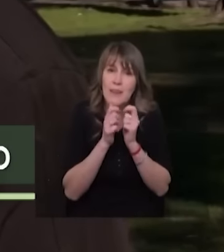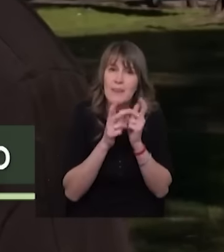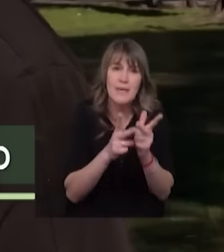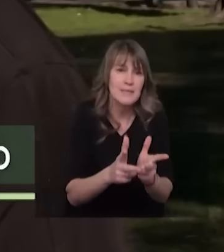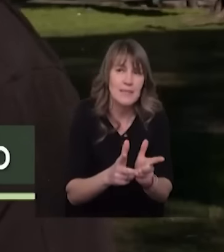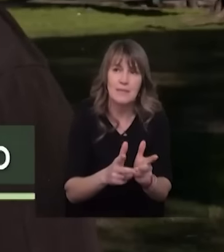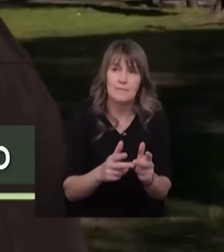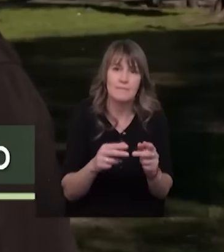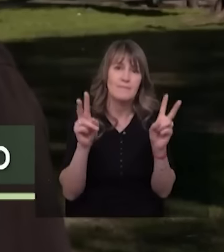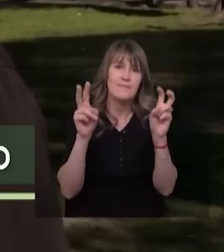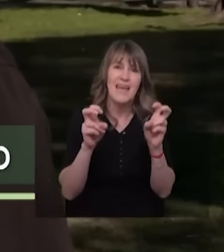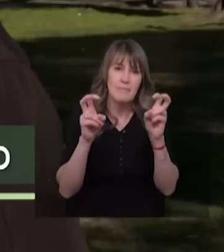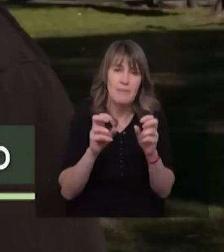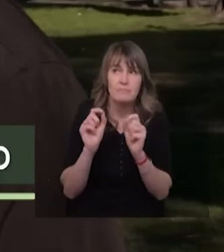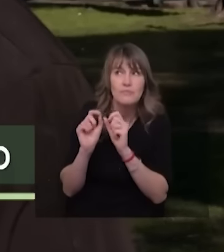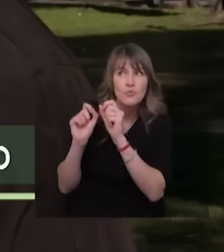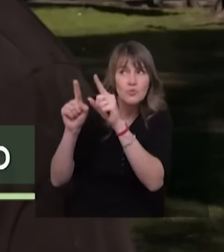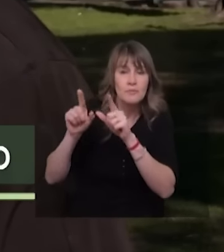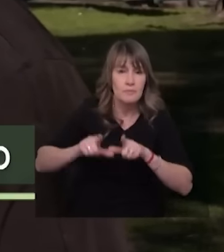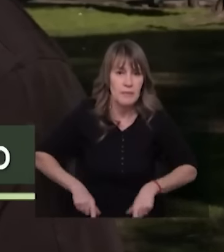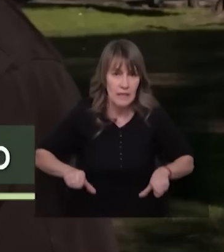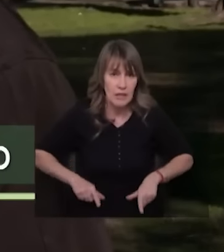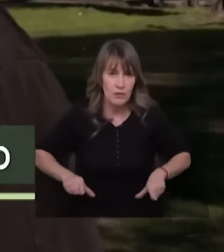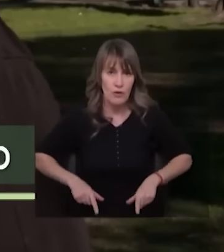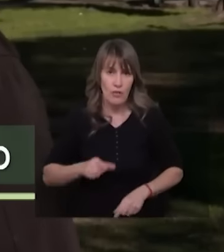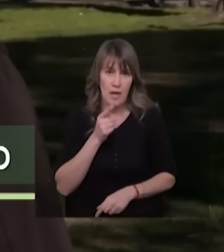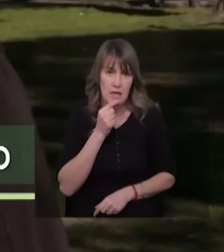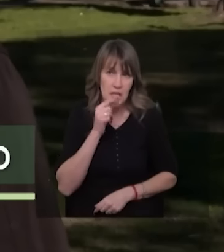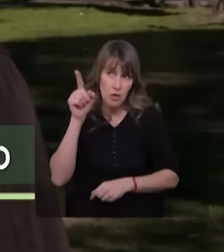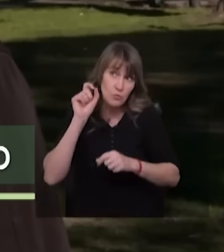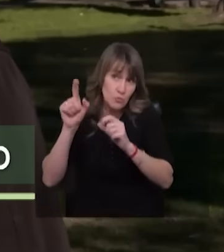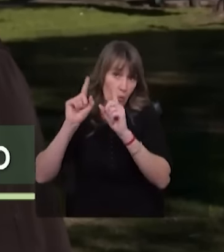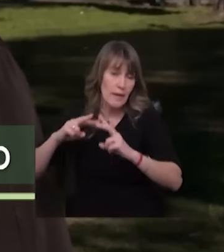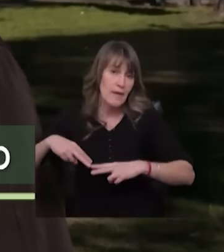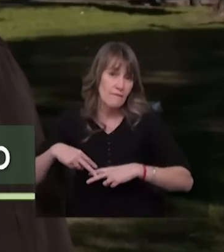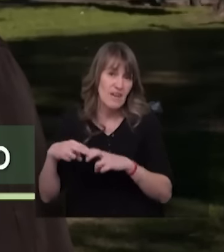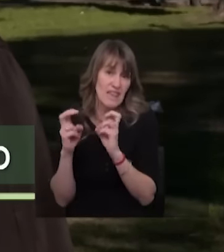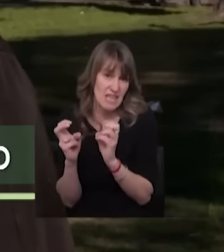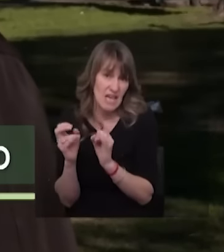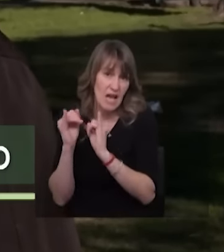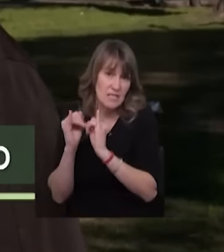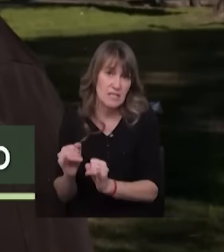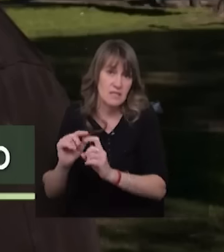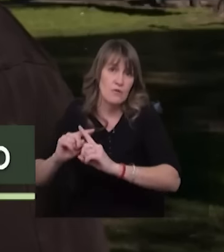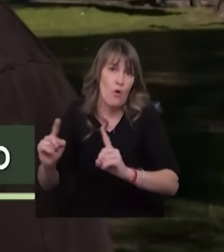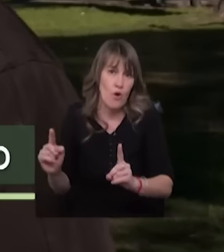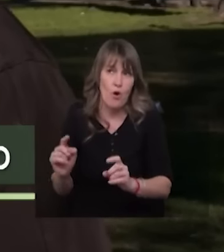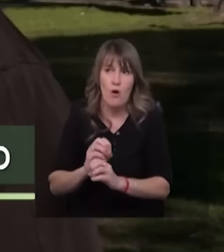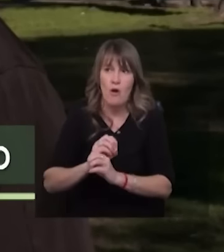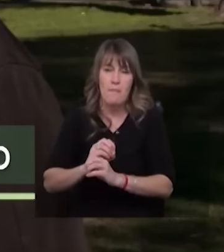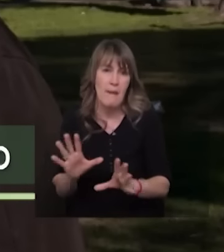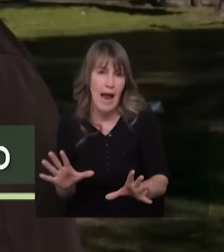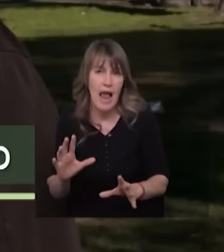hechos que suceden para eso está el Ministerio del interior que tiene que investigar si hubo o no hubo algún este